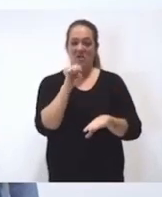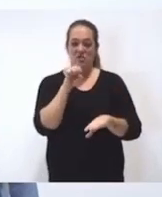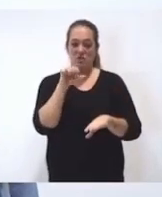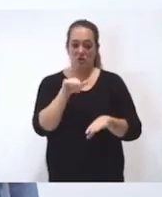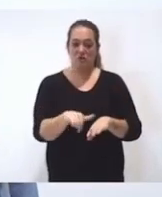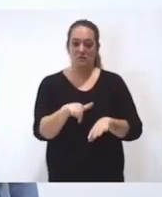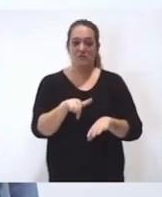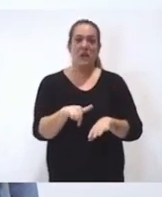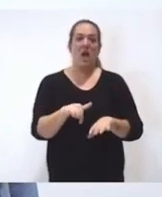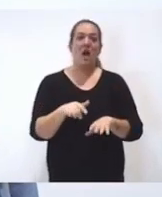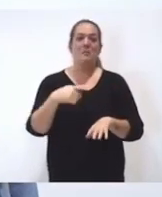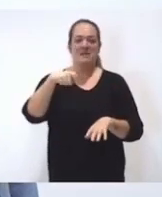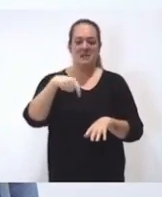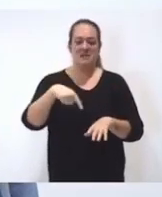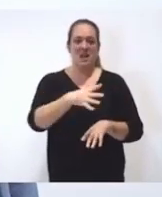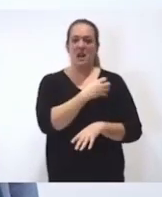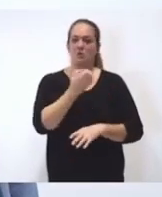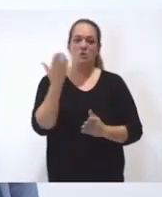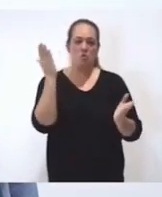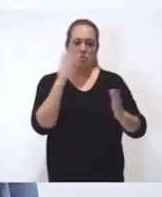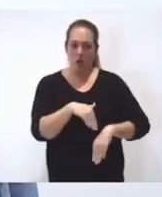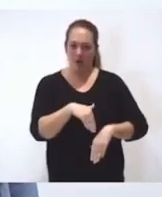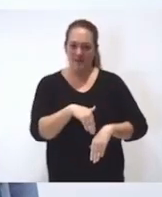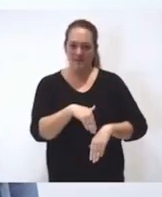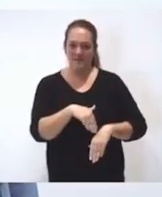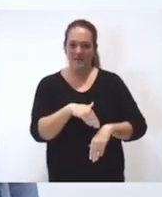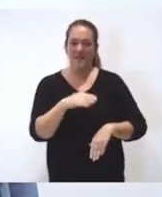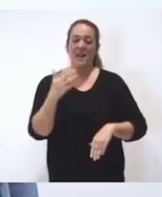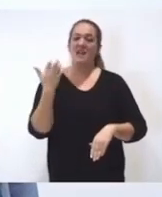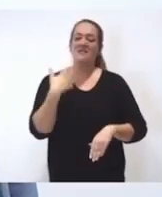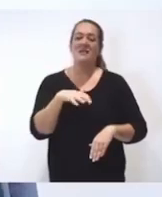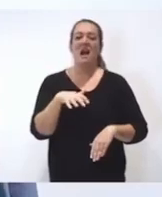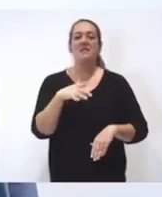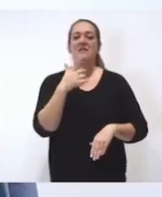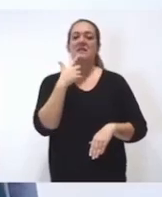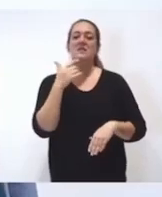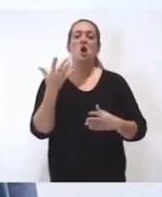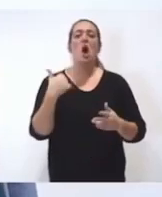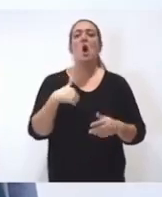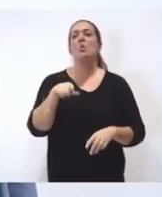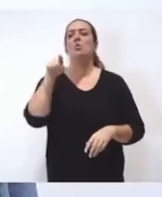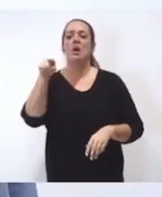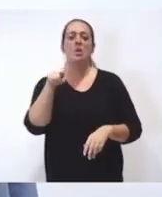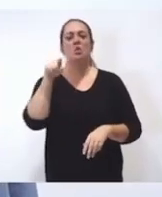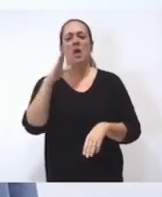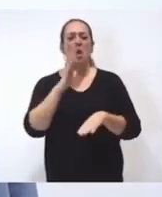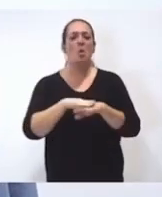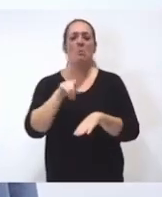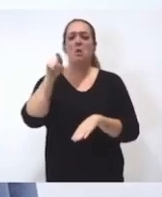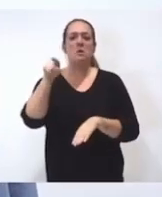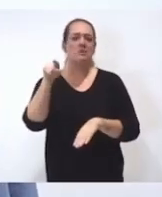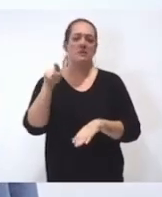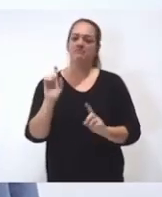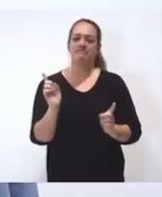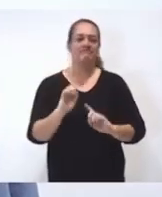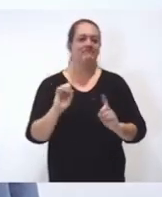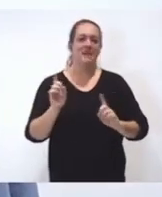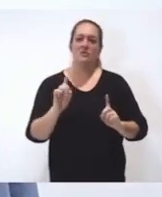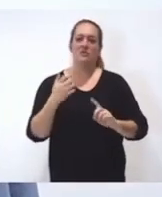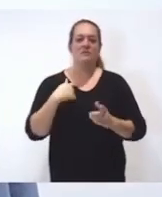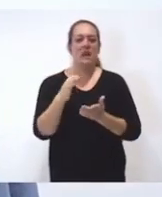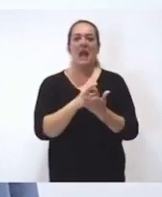ostenta la presidencia del Cabildo. Que ya no cabe, no es creíble, es que ustedes eran los culpables de todo. La isla ha